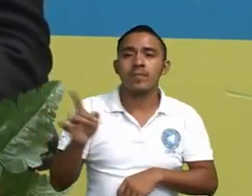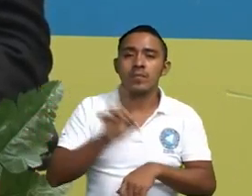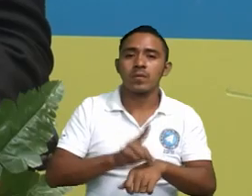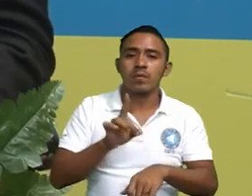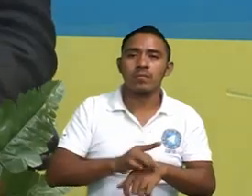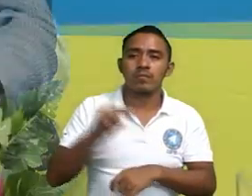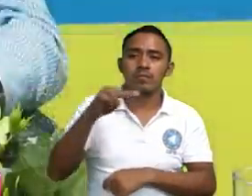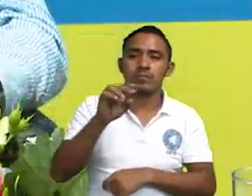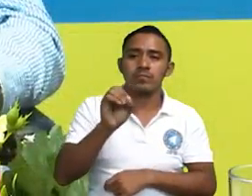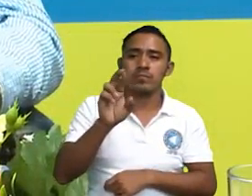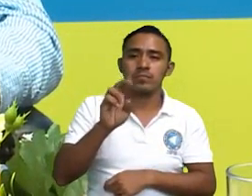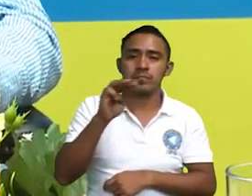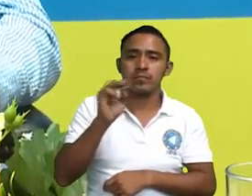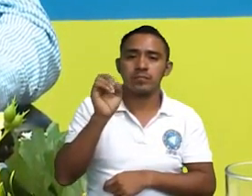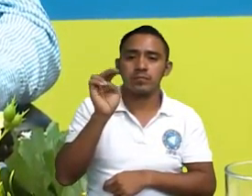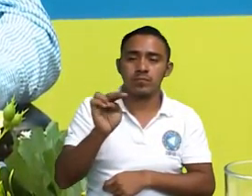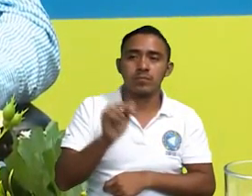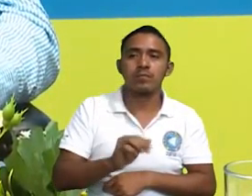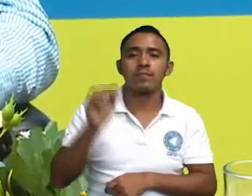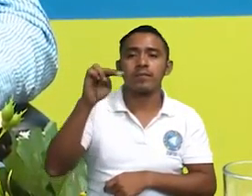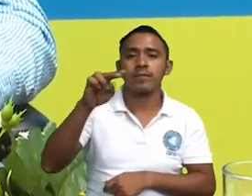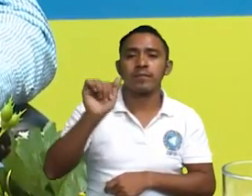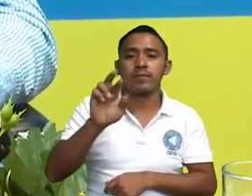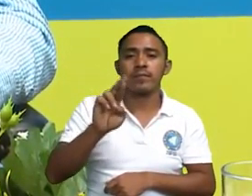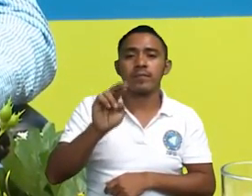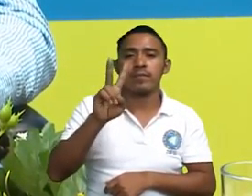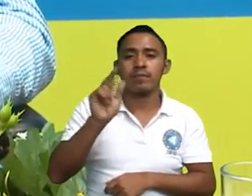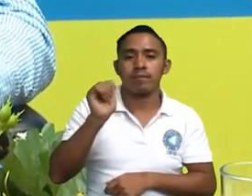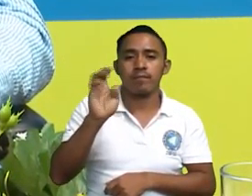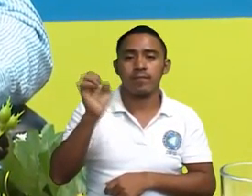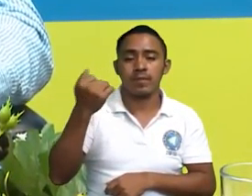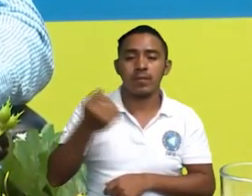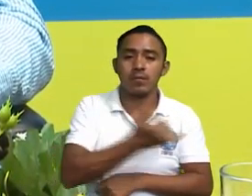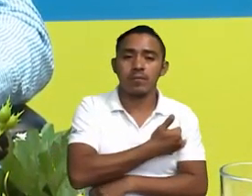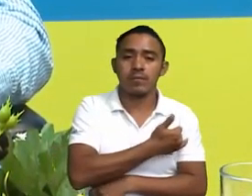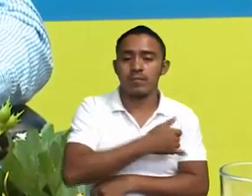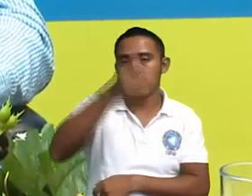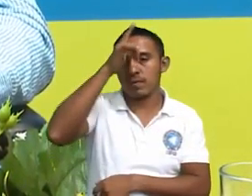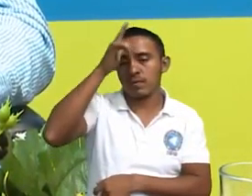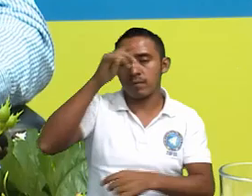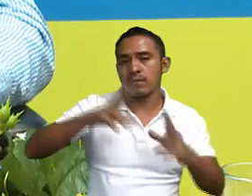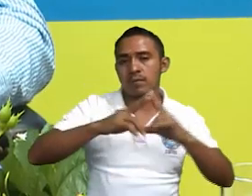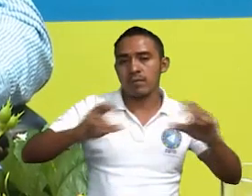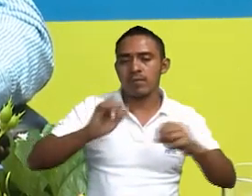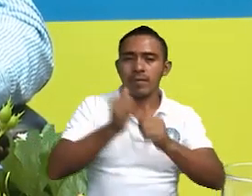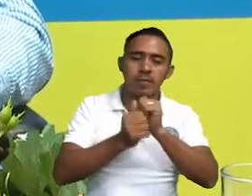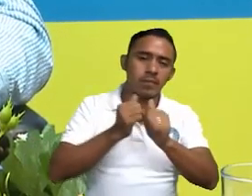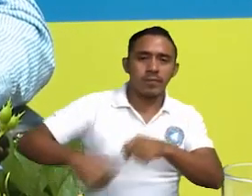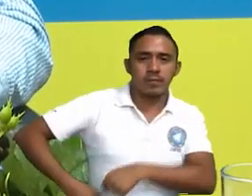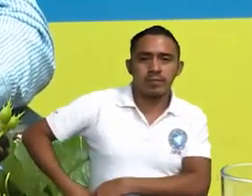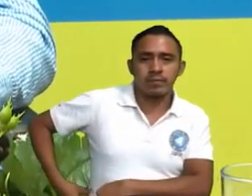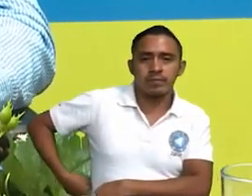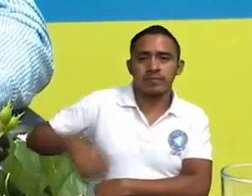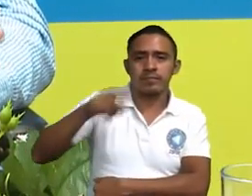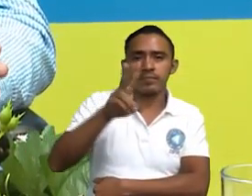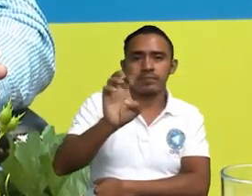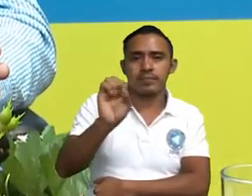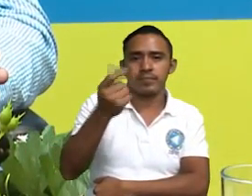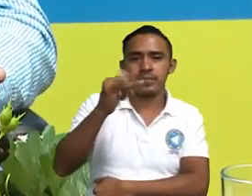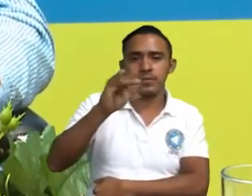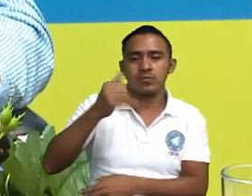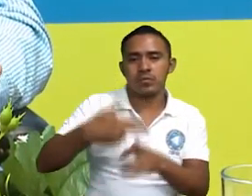doctor Norman Narváez del Hospital Alemán Nicaragüense sobre los trastornos en la vesícula que muy comúnmente los conocemos en